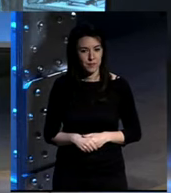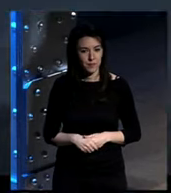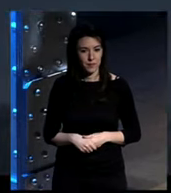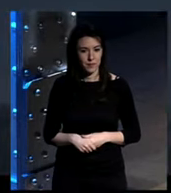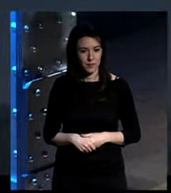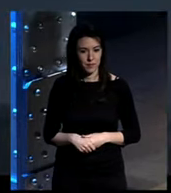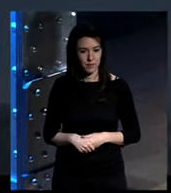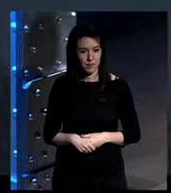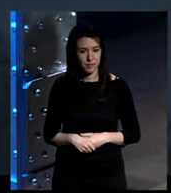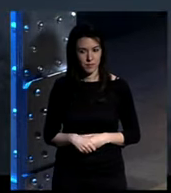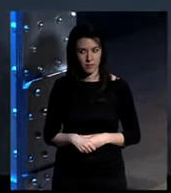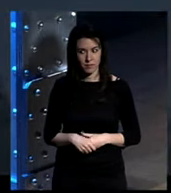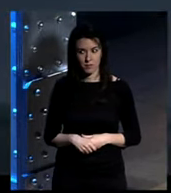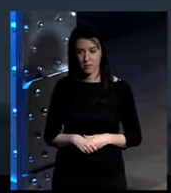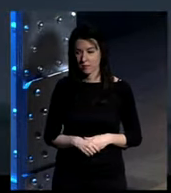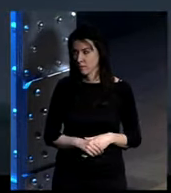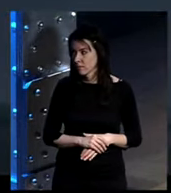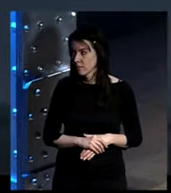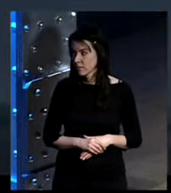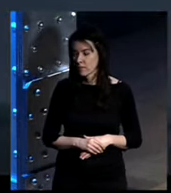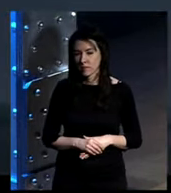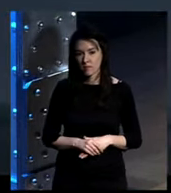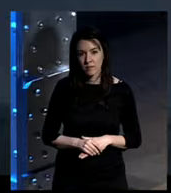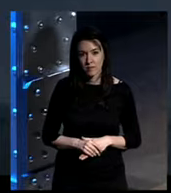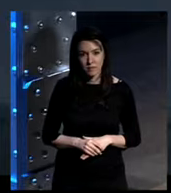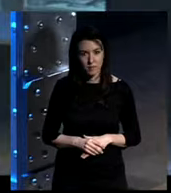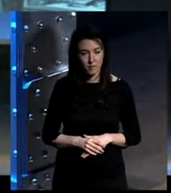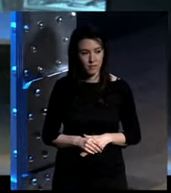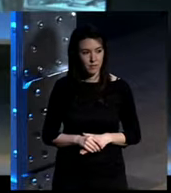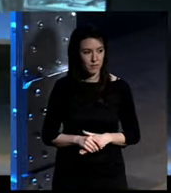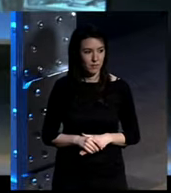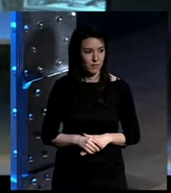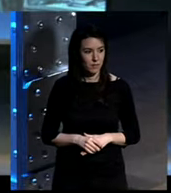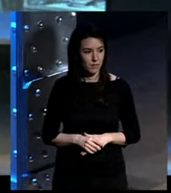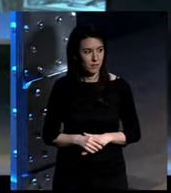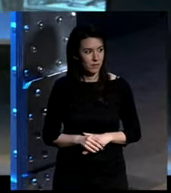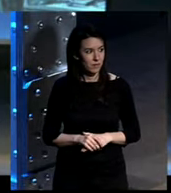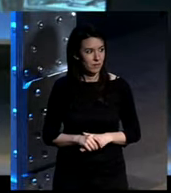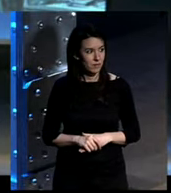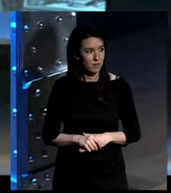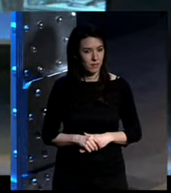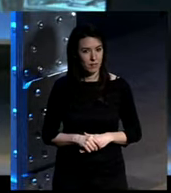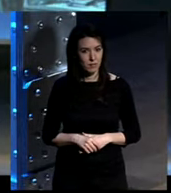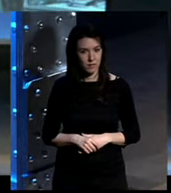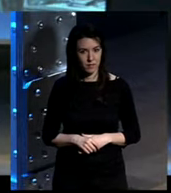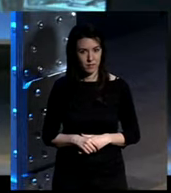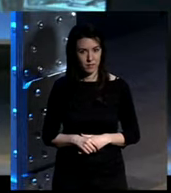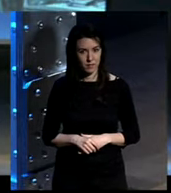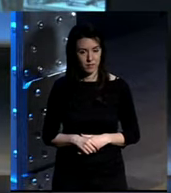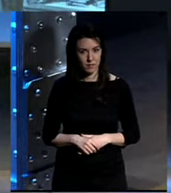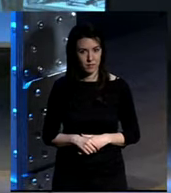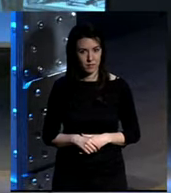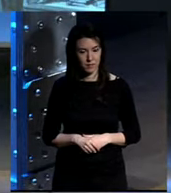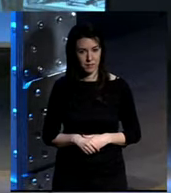Gracias por todo. Gracias por todo. Esto va con nuestro corazón. Vamos a decir que para ponérmelo porque el experto